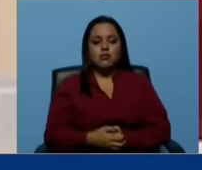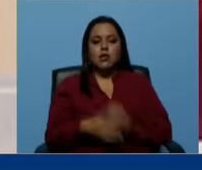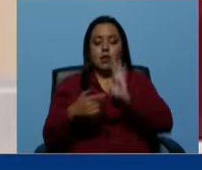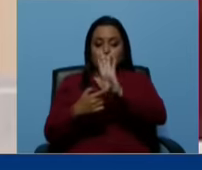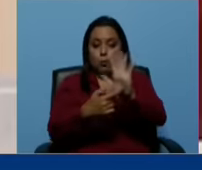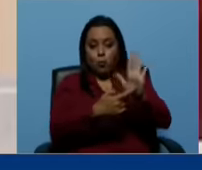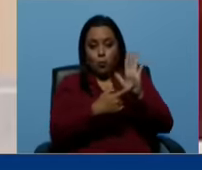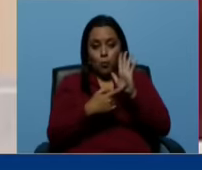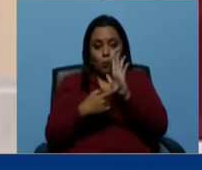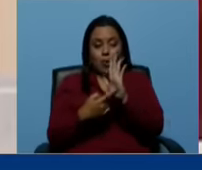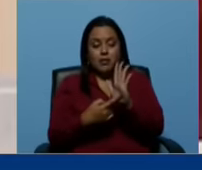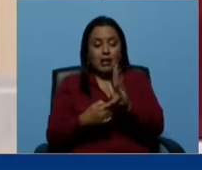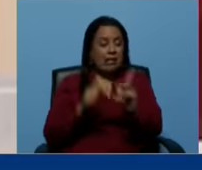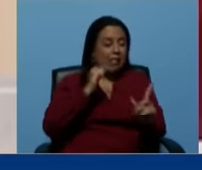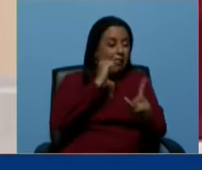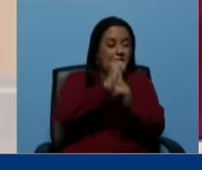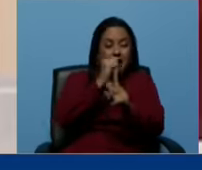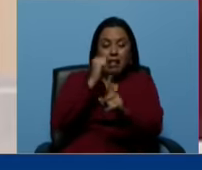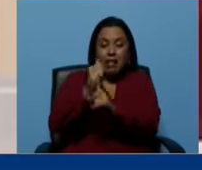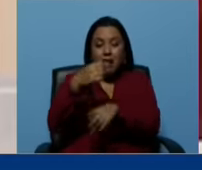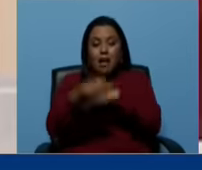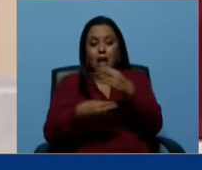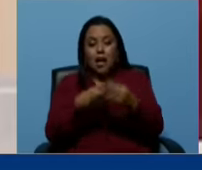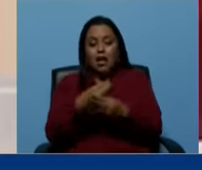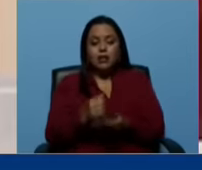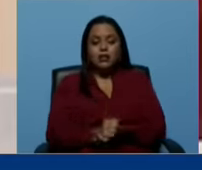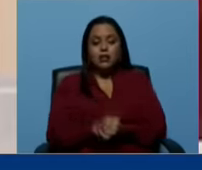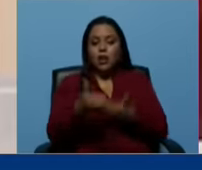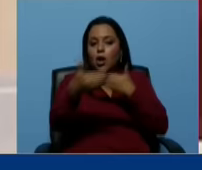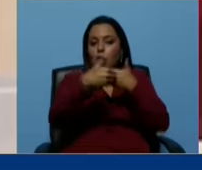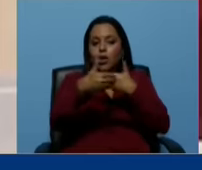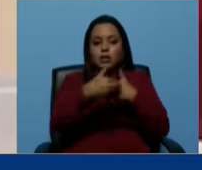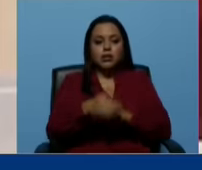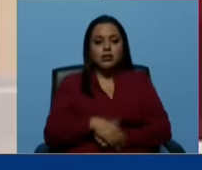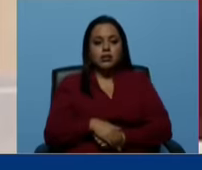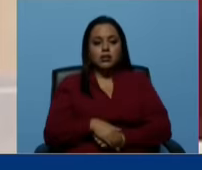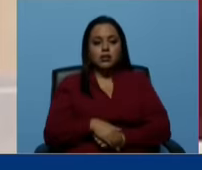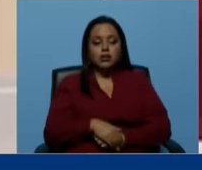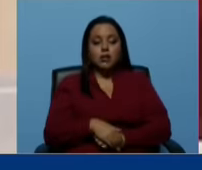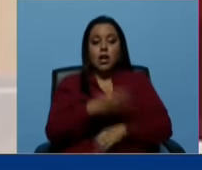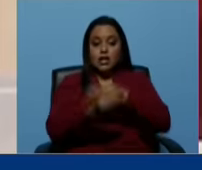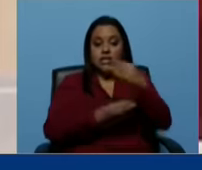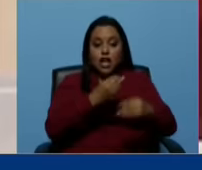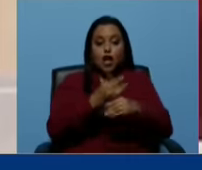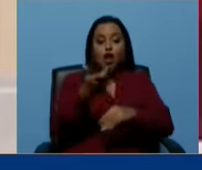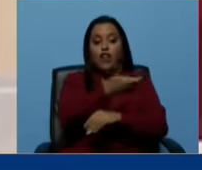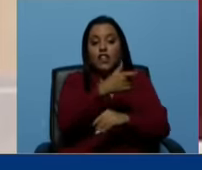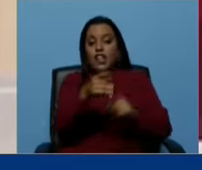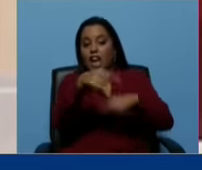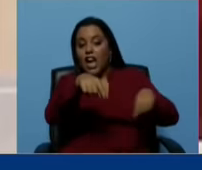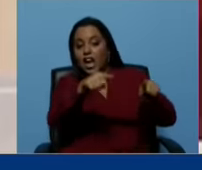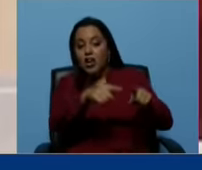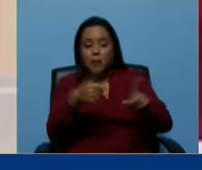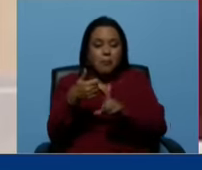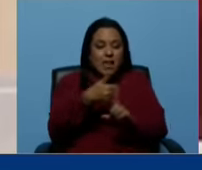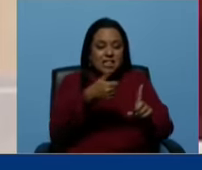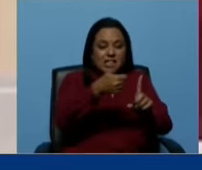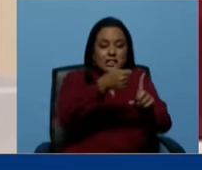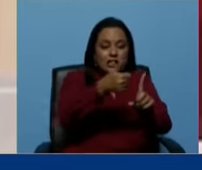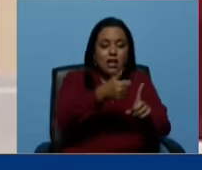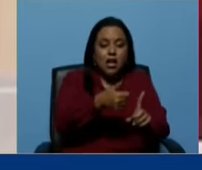demuestran la hazaña criminal y fascista. Cuando fueron gobierno, persiguieron y